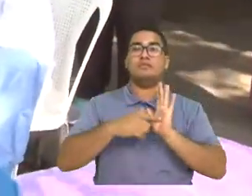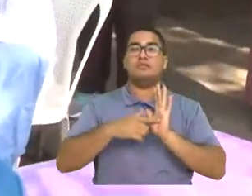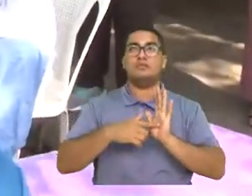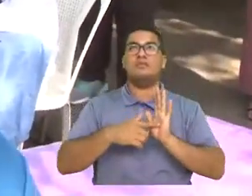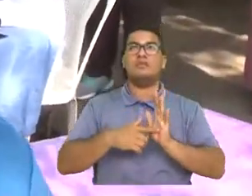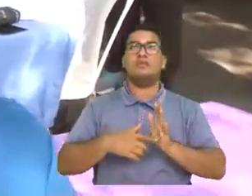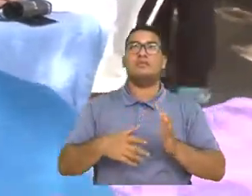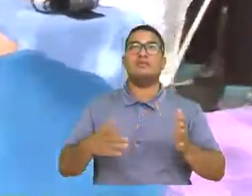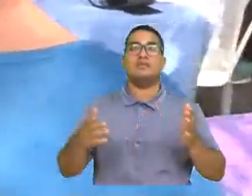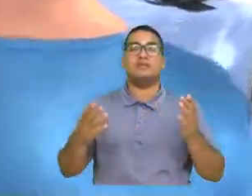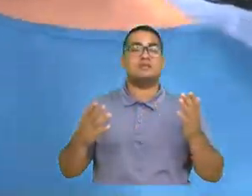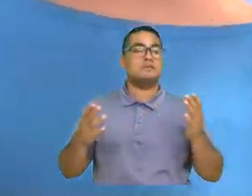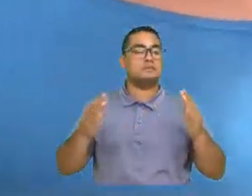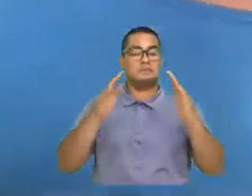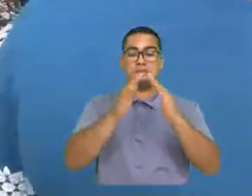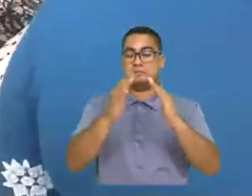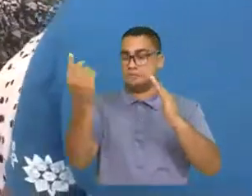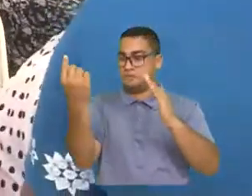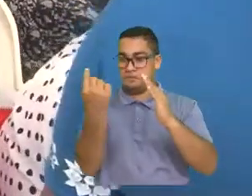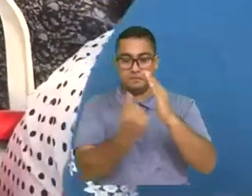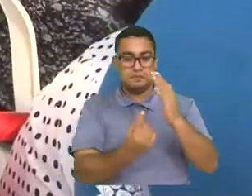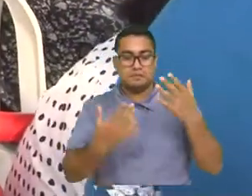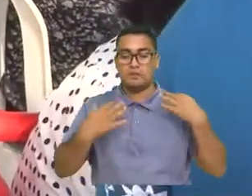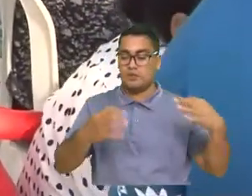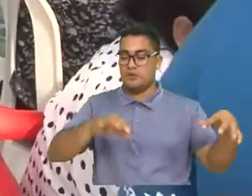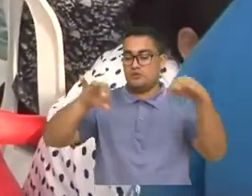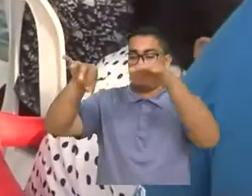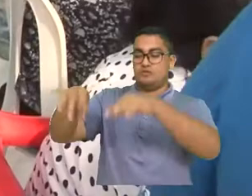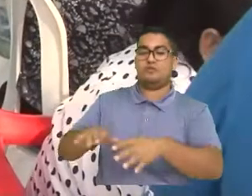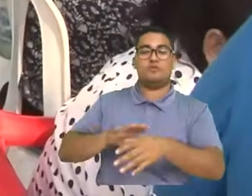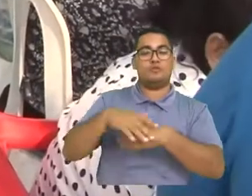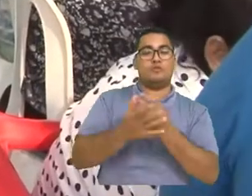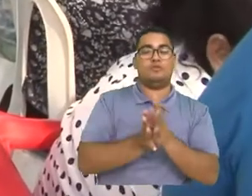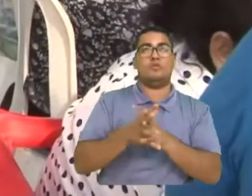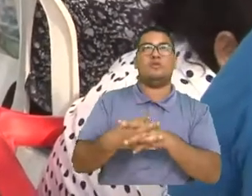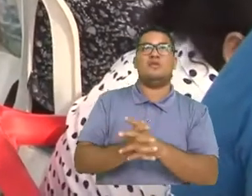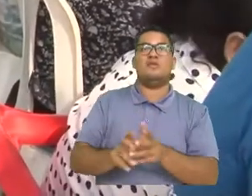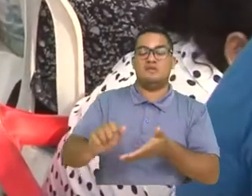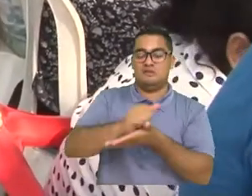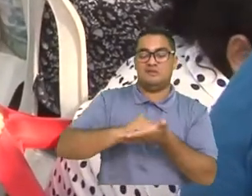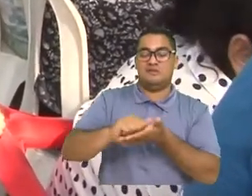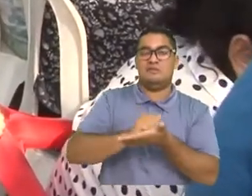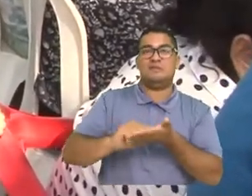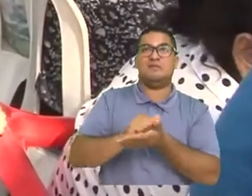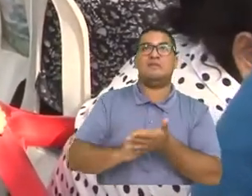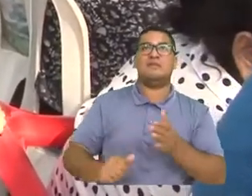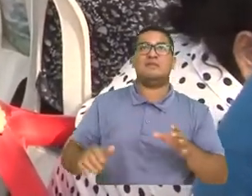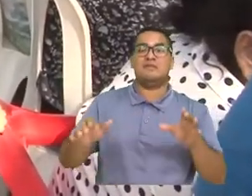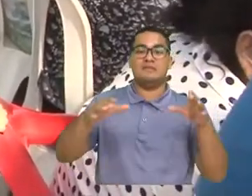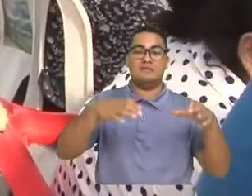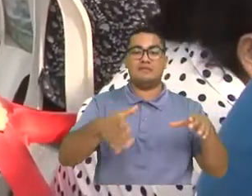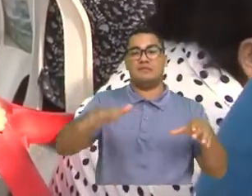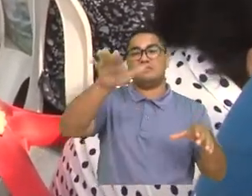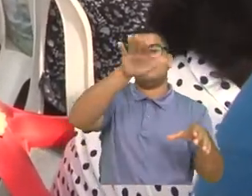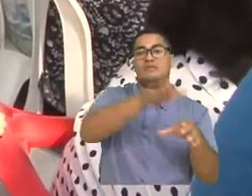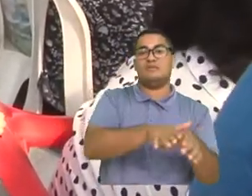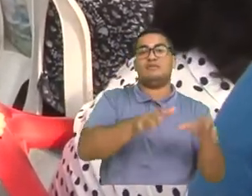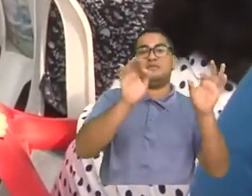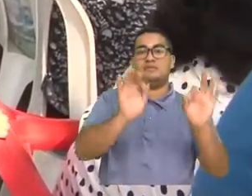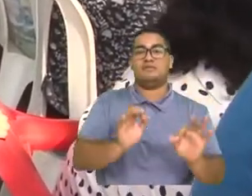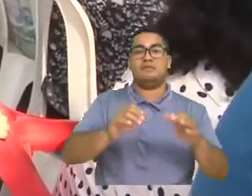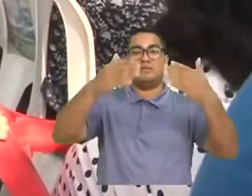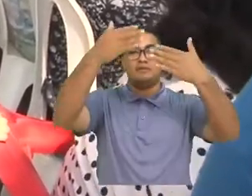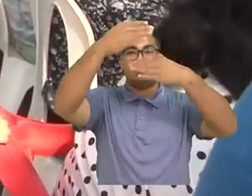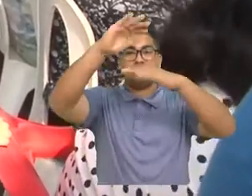la calle, pues súper mejor. Como si no, pues lavado bien las manos, los trastes bien limpios, tapaditos, las persianas,